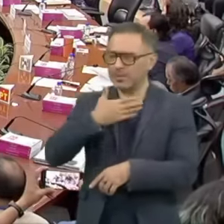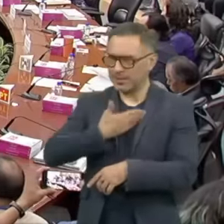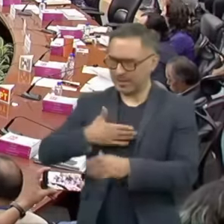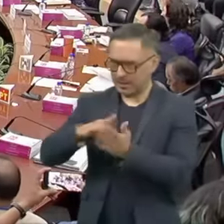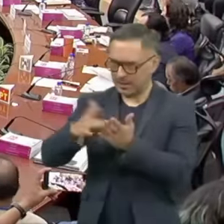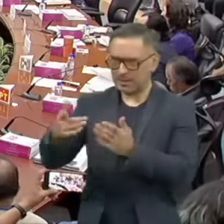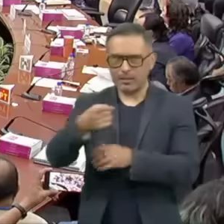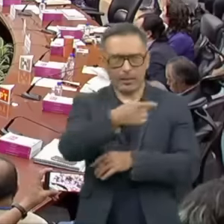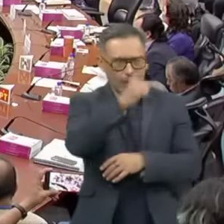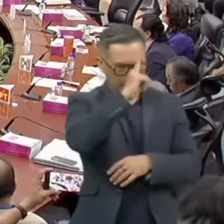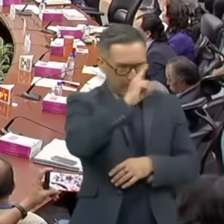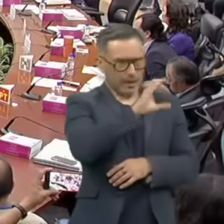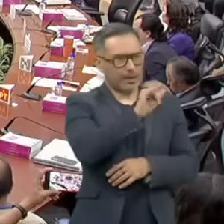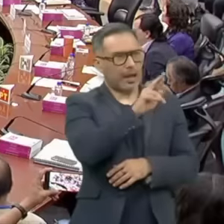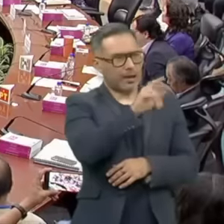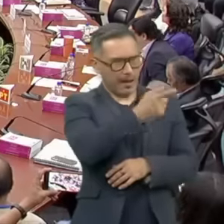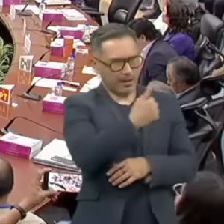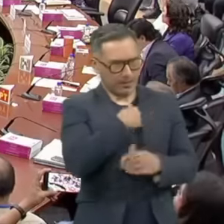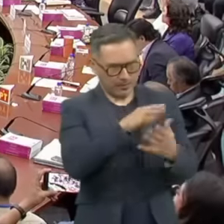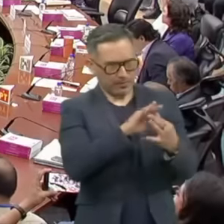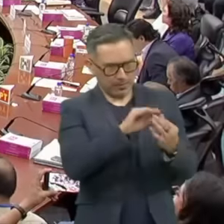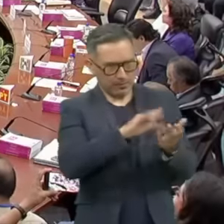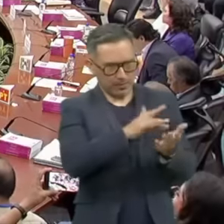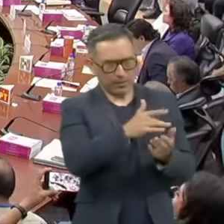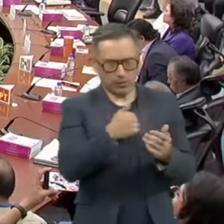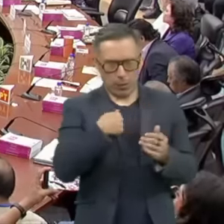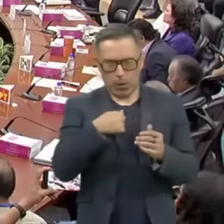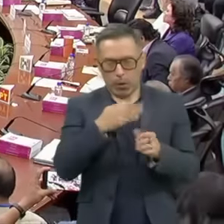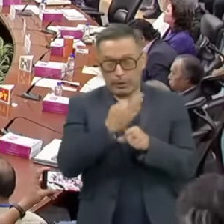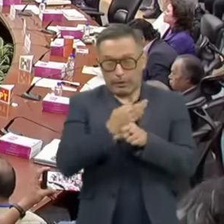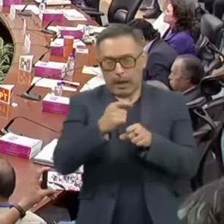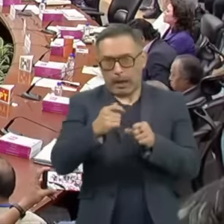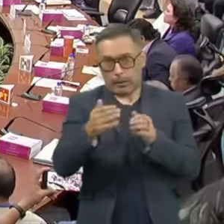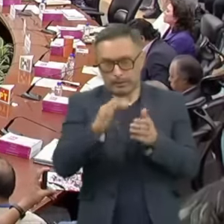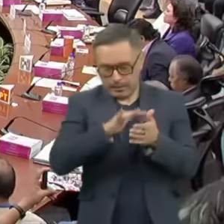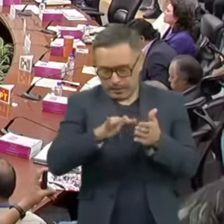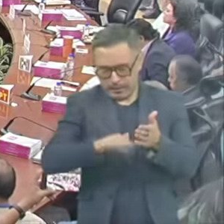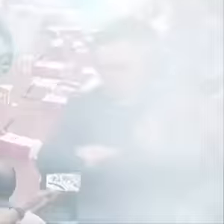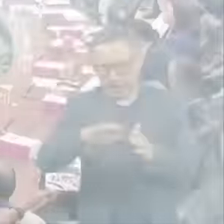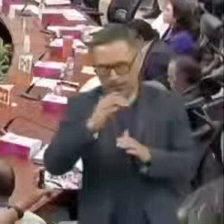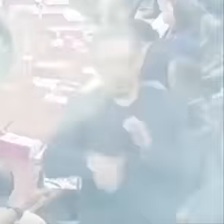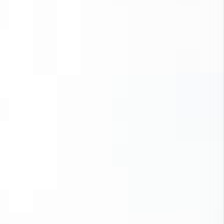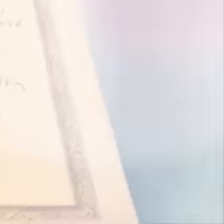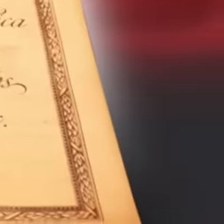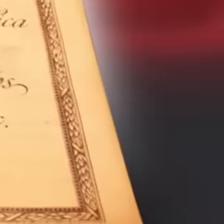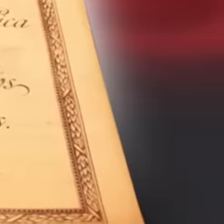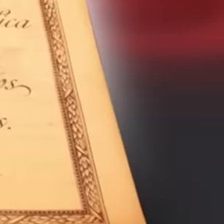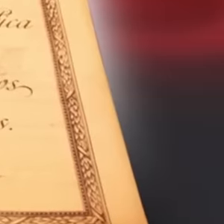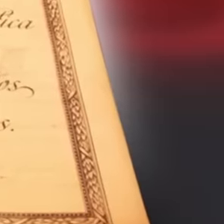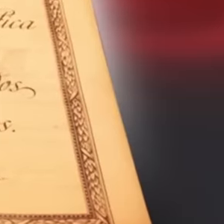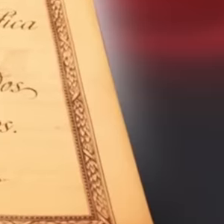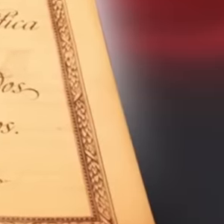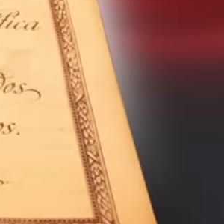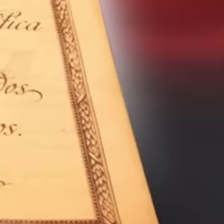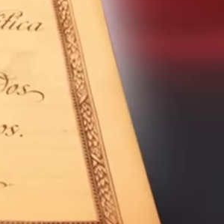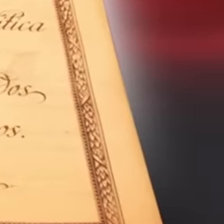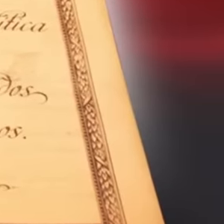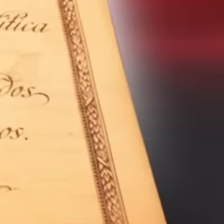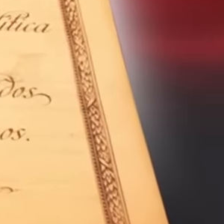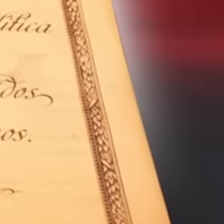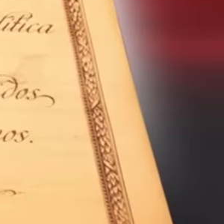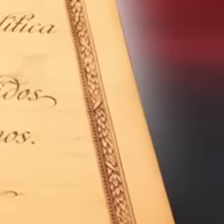y Verde Ecologista de México mayoría calificada en la Cámara de Diputados, lo que les permitirá modificar